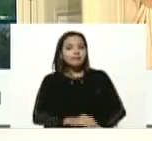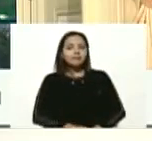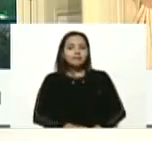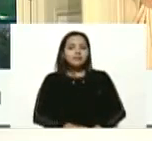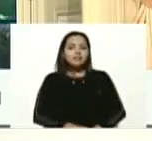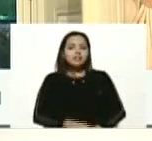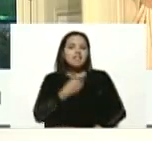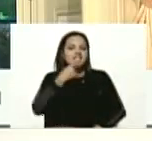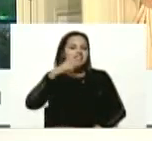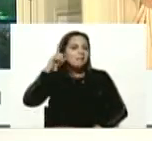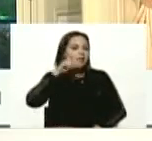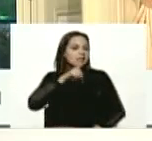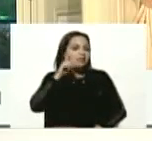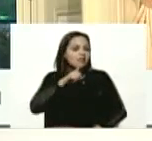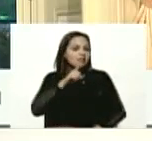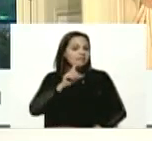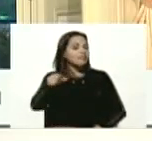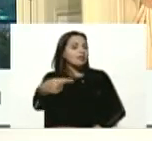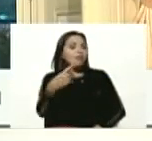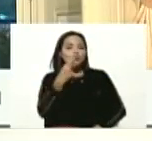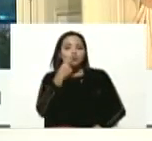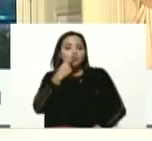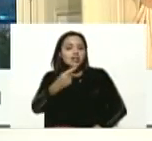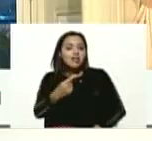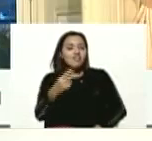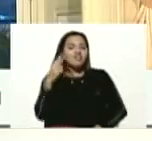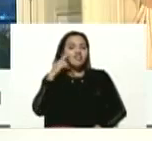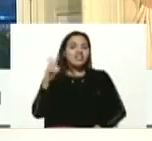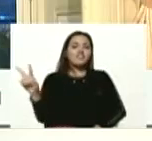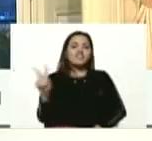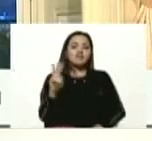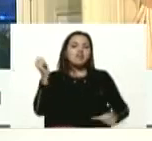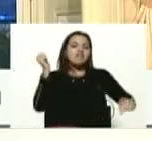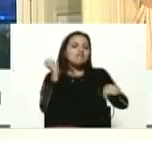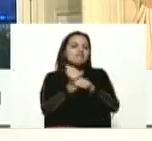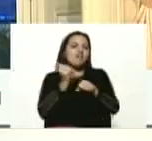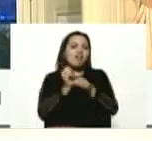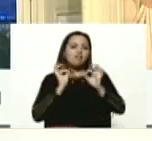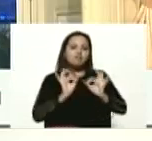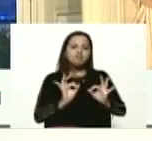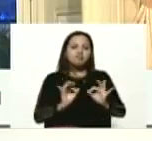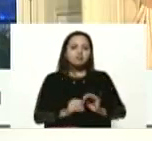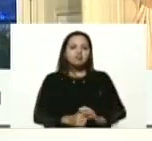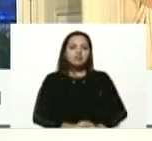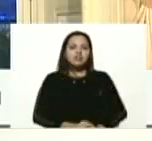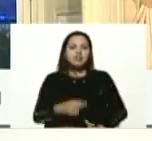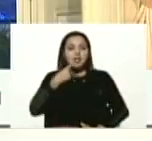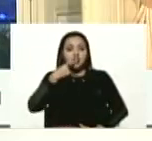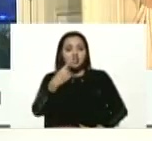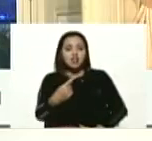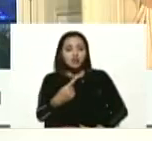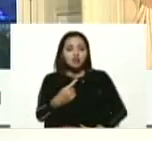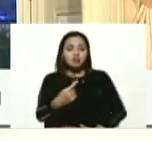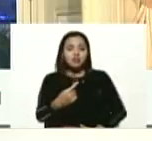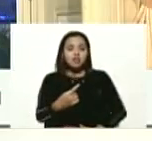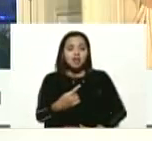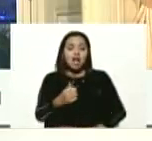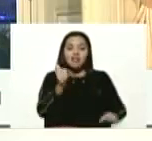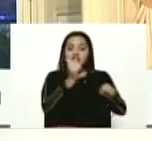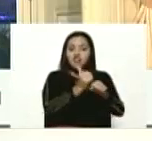mentido, después no se quejen cuando vean a Venezuela productiva. Y le digo a los inversionistas